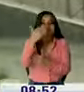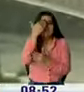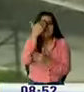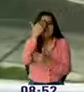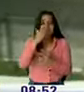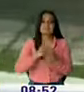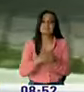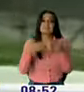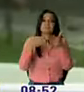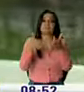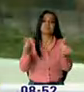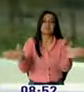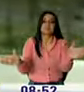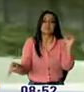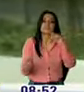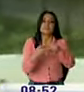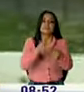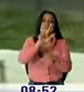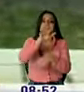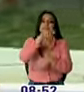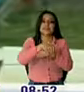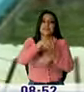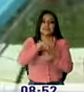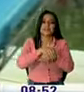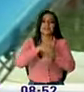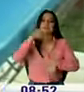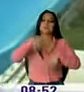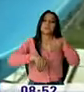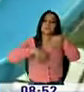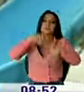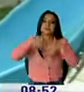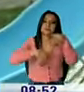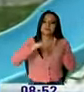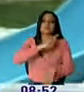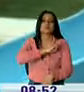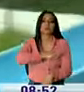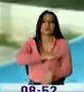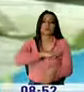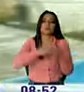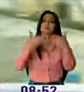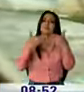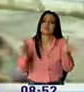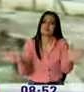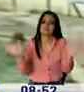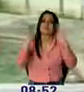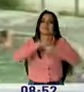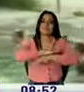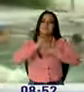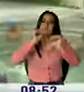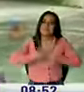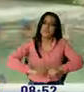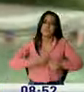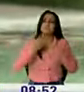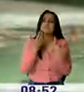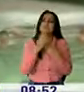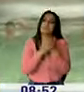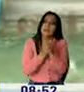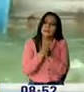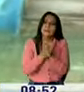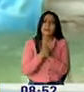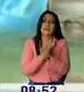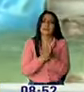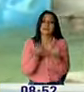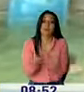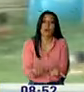abierto hasta las 3 de la tarde los balnearios municipales, entonces para que ustedes puedan aprovechar, y no solo el día de hoy,